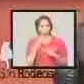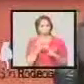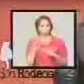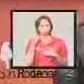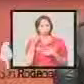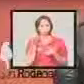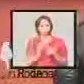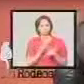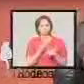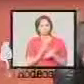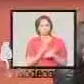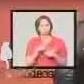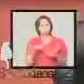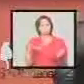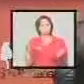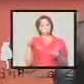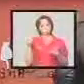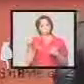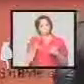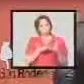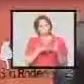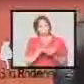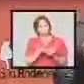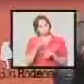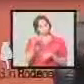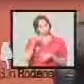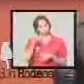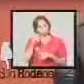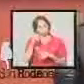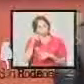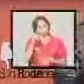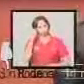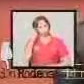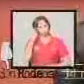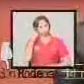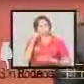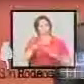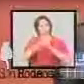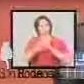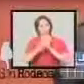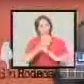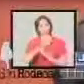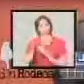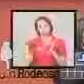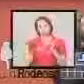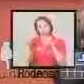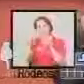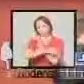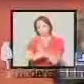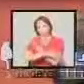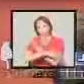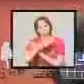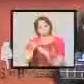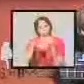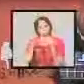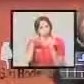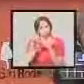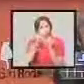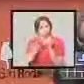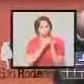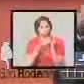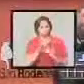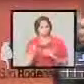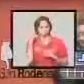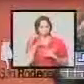también al señor, es parte del fondo de pensiones, ¿verdad?, que por ley en este país todos cotizamos, ¿verdad? Un